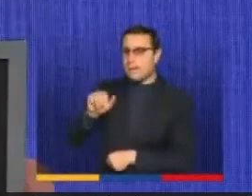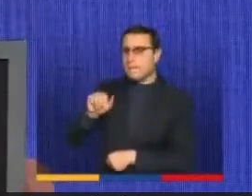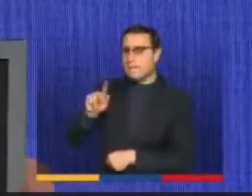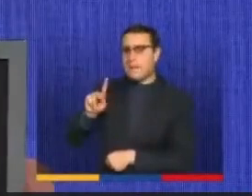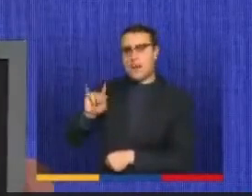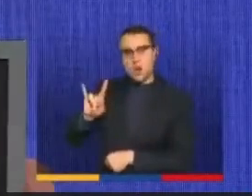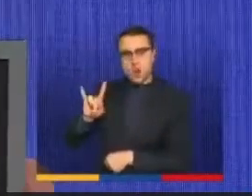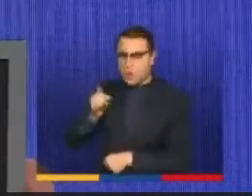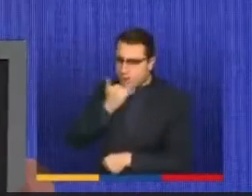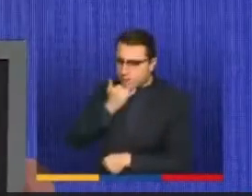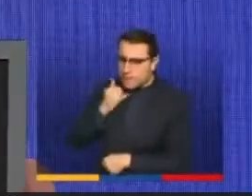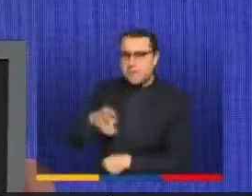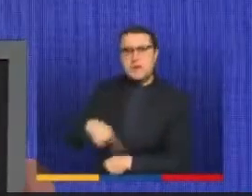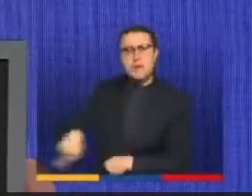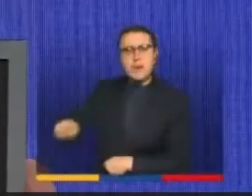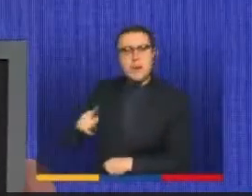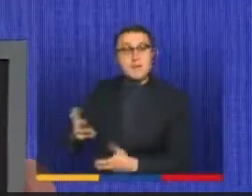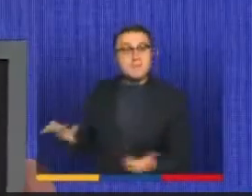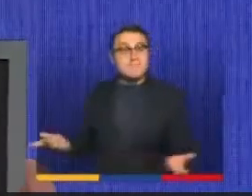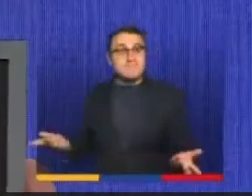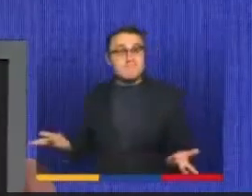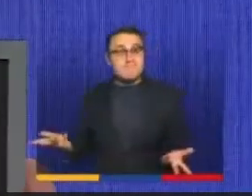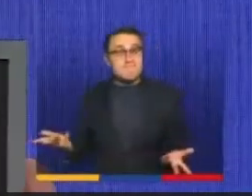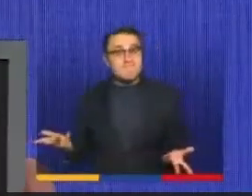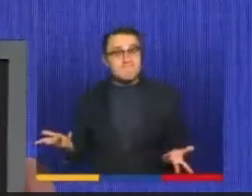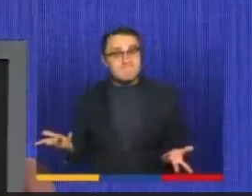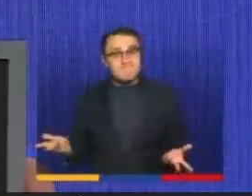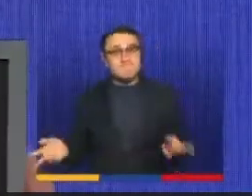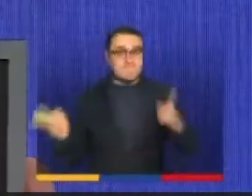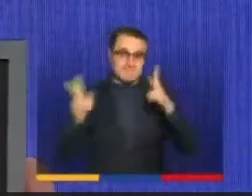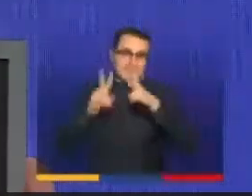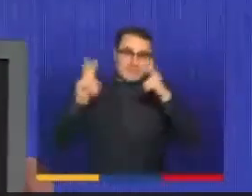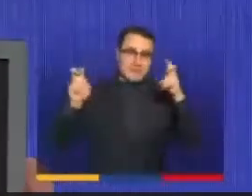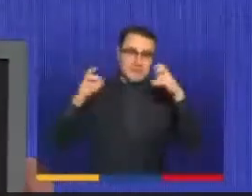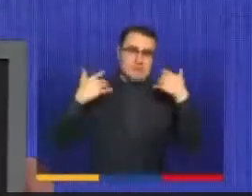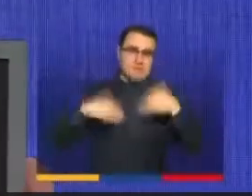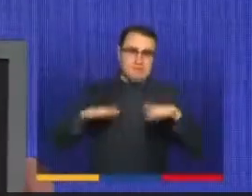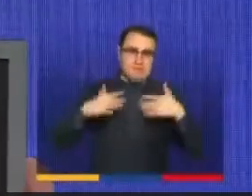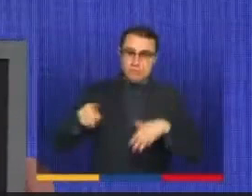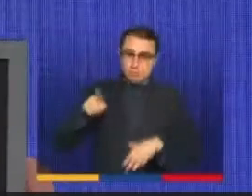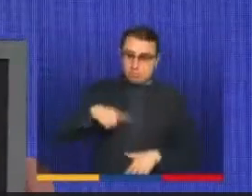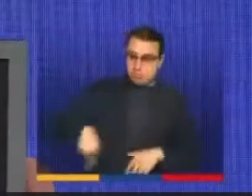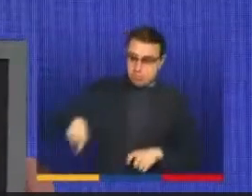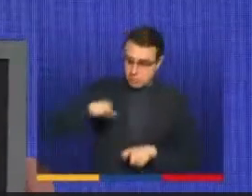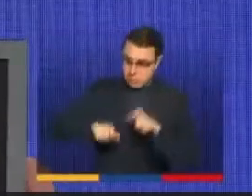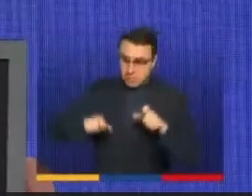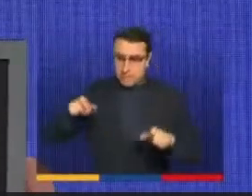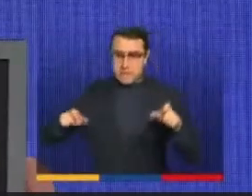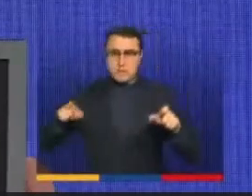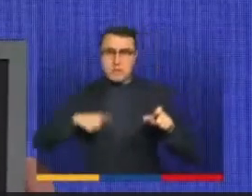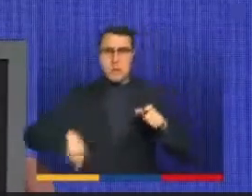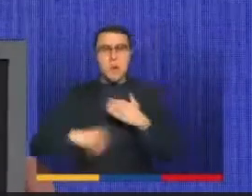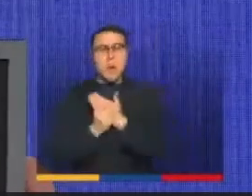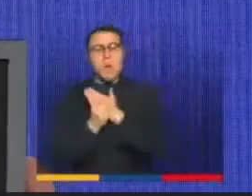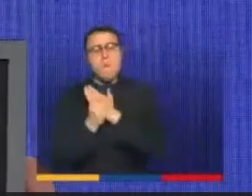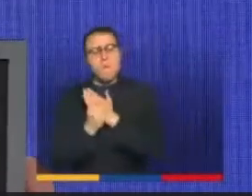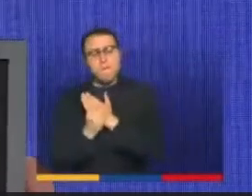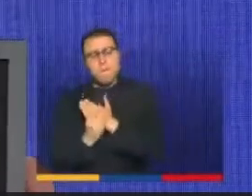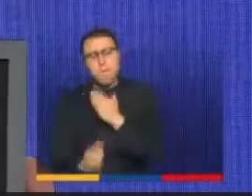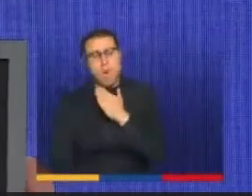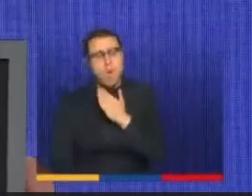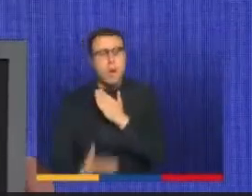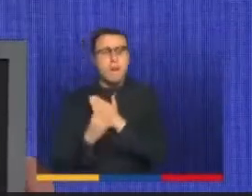Y de ahí podríamos pasar un tema espinosísimo, porque esa comunidad permite en tanta pobreza